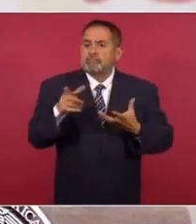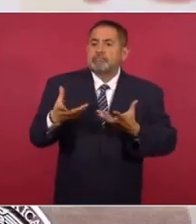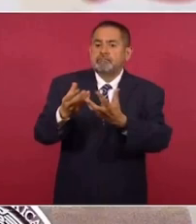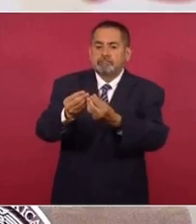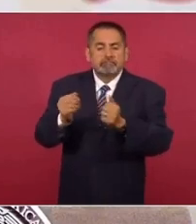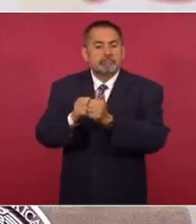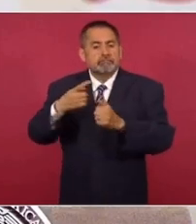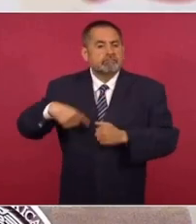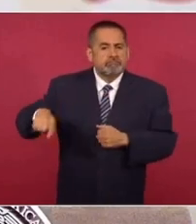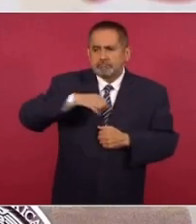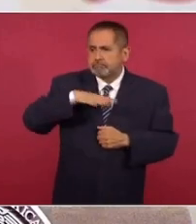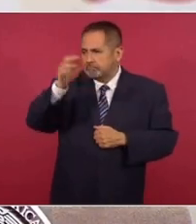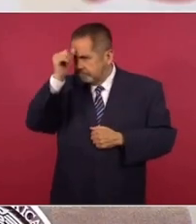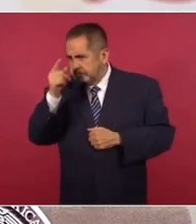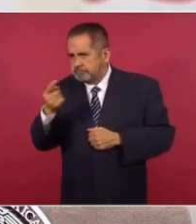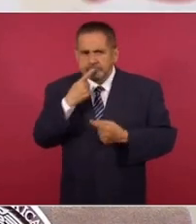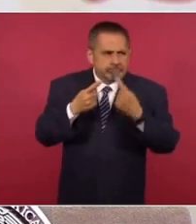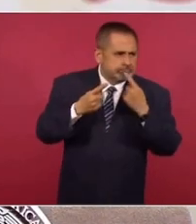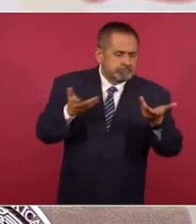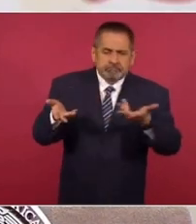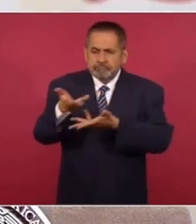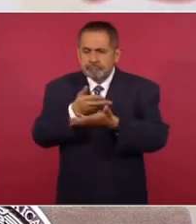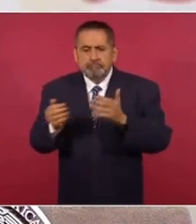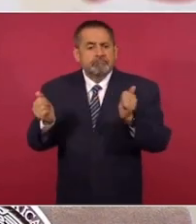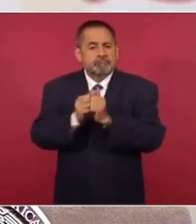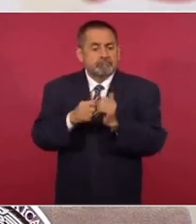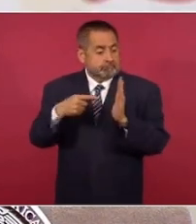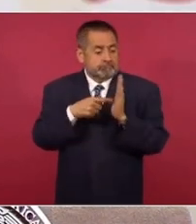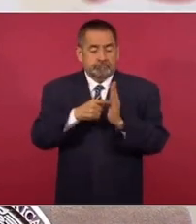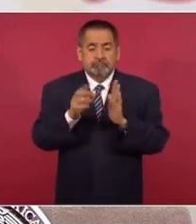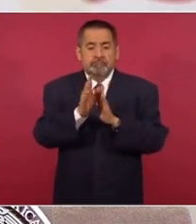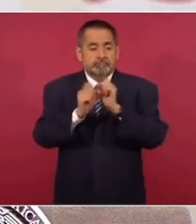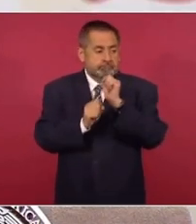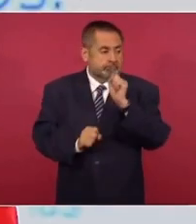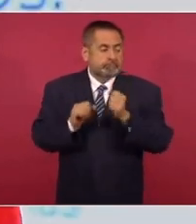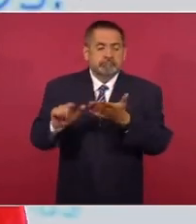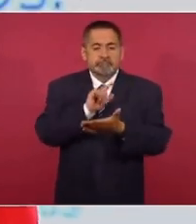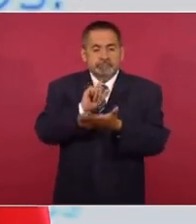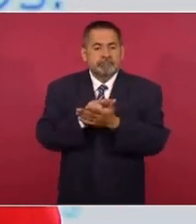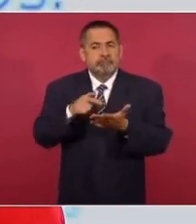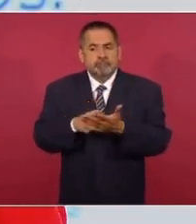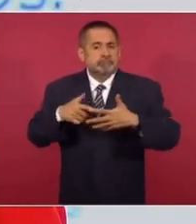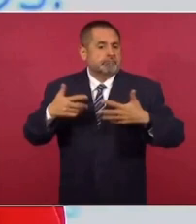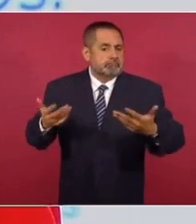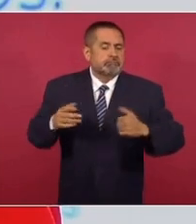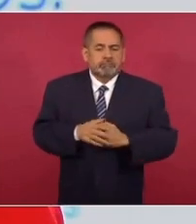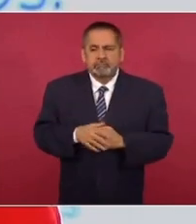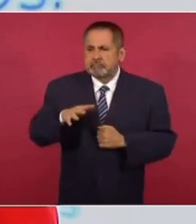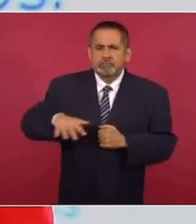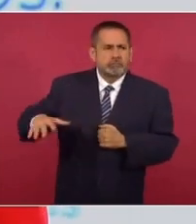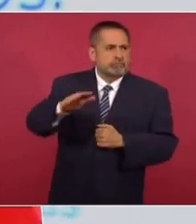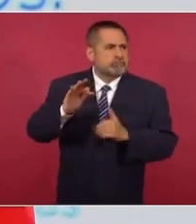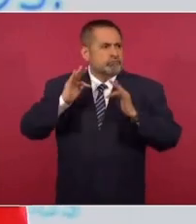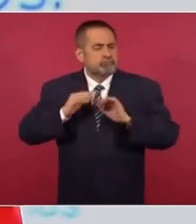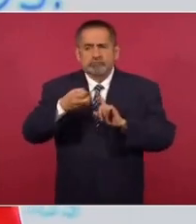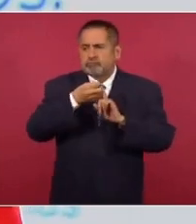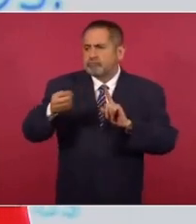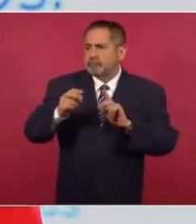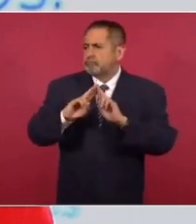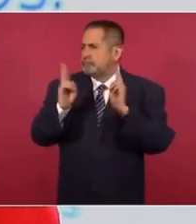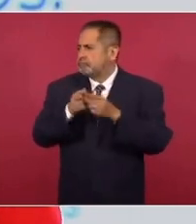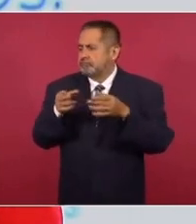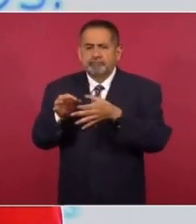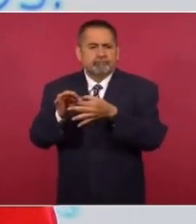acuerdos políticos y consensos sociales para que, en términos de la Constitución y de las leyes, se mantengan las condiciones de unidad